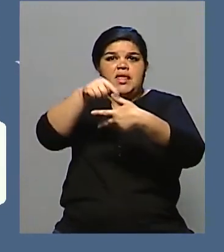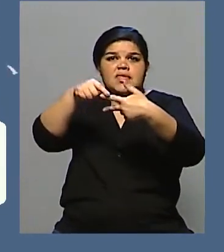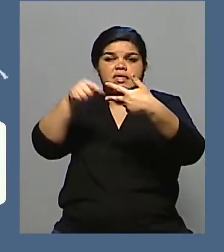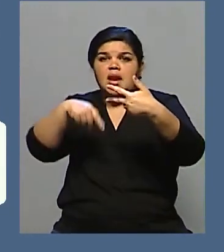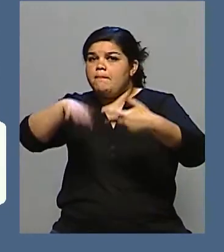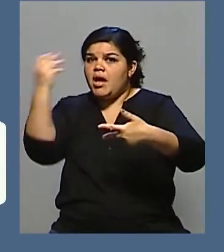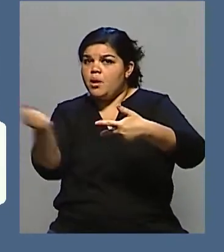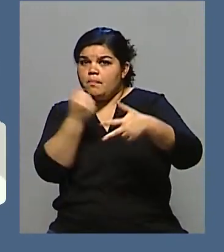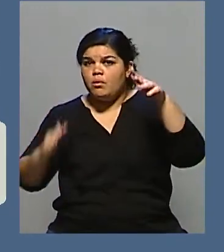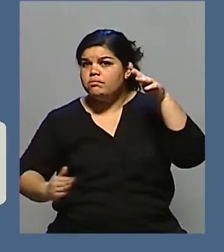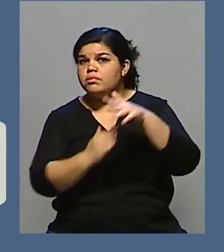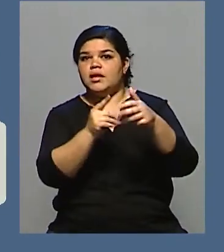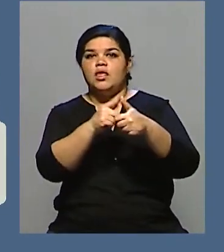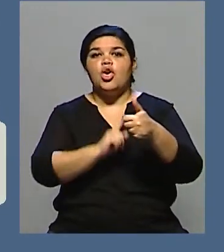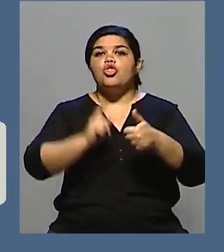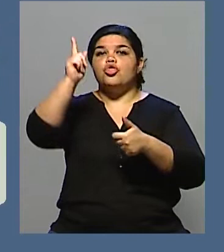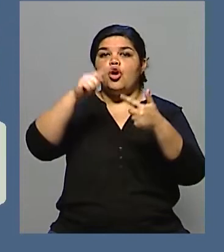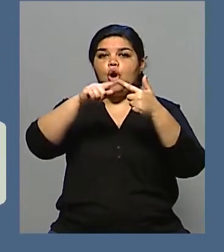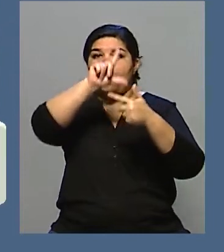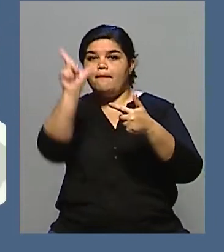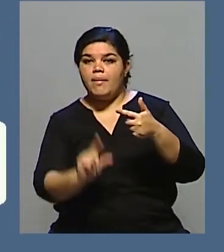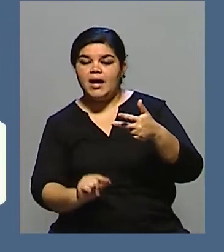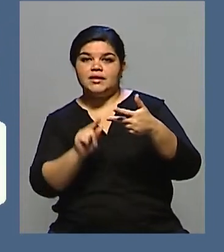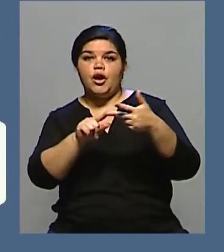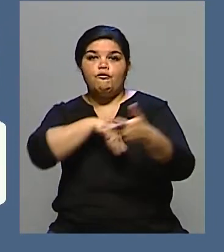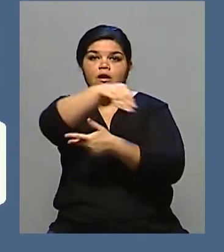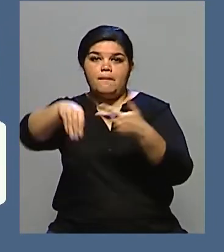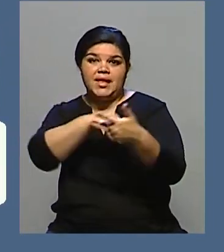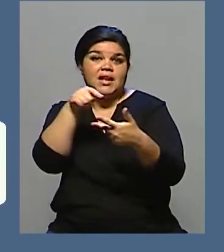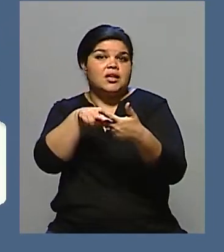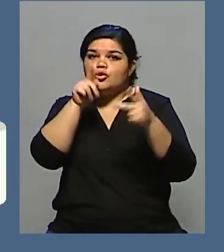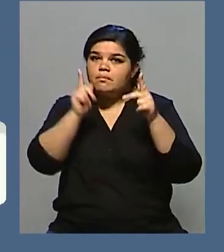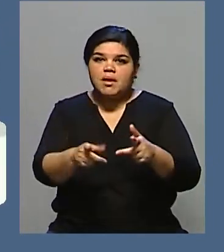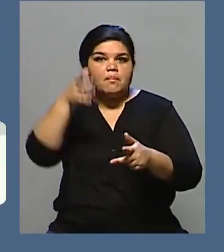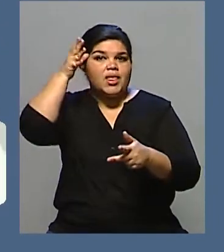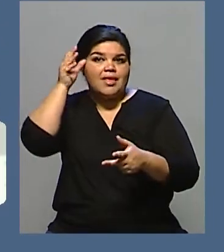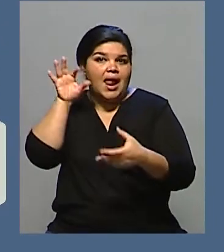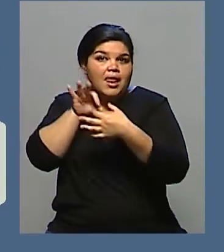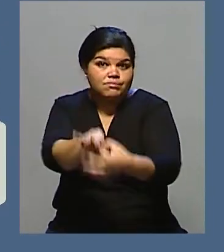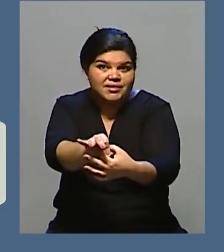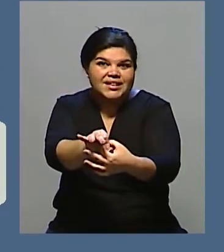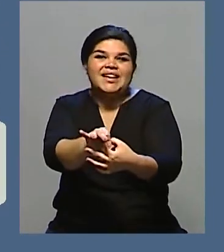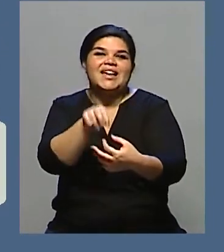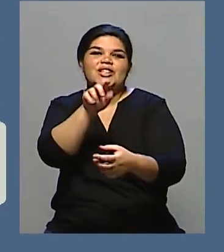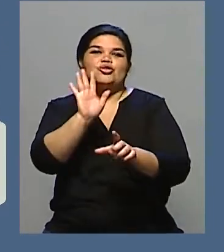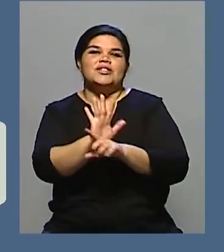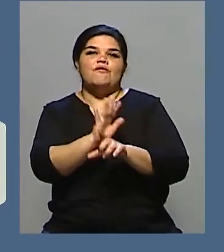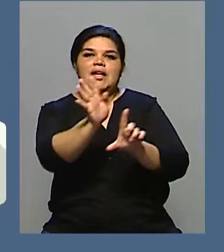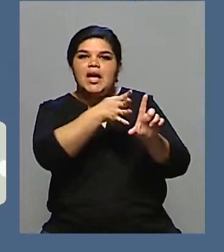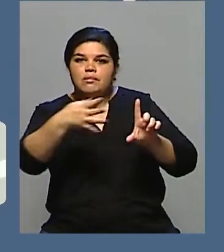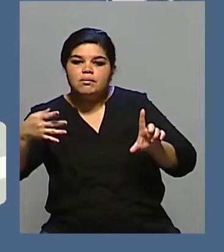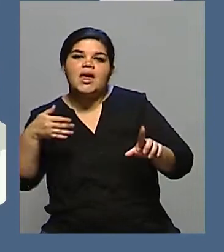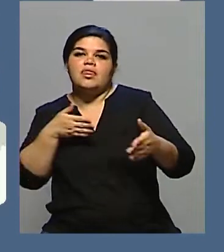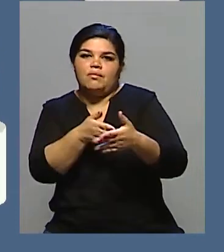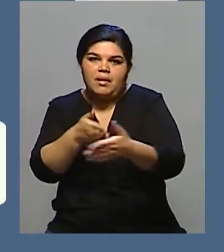tres principios son parte también de la derecha conservadora italiana, obviamente. Tal cual. Bueno, era importante la aclaración porque era uno de los temores que